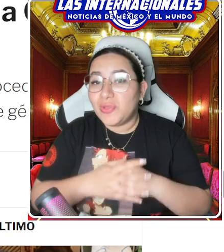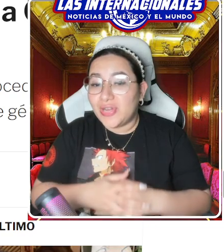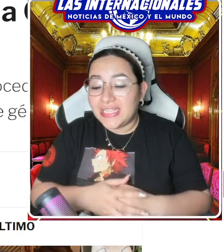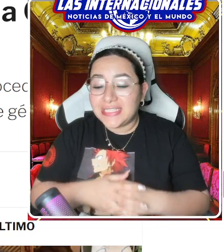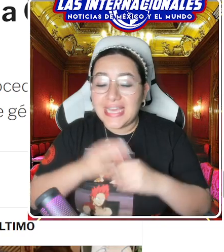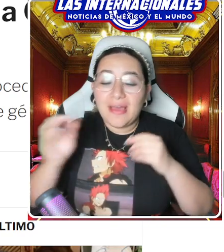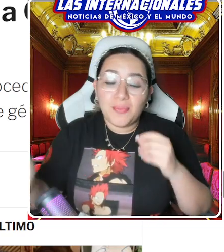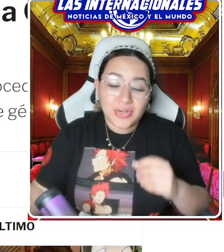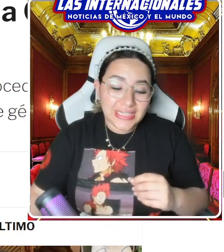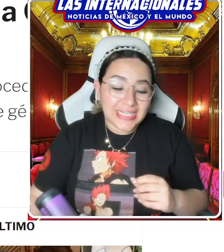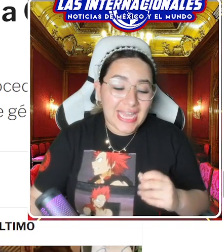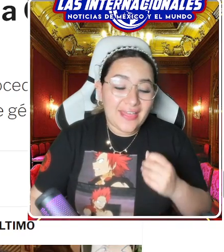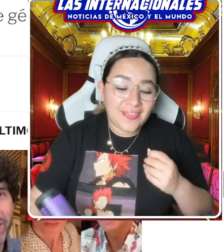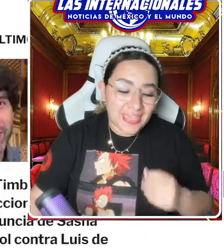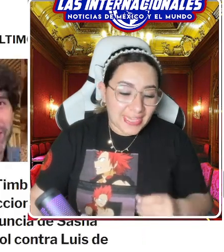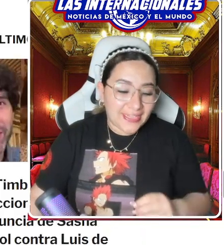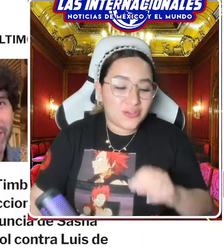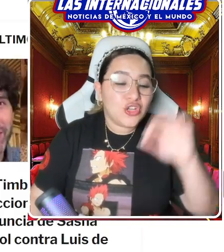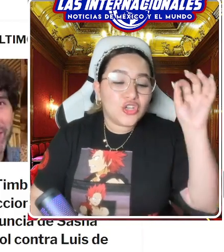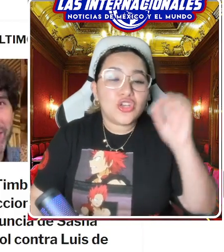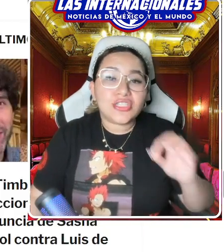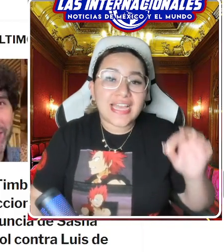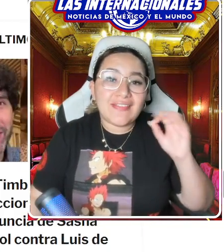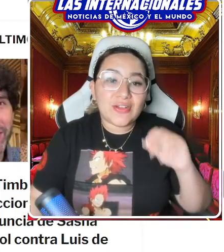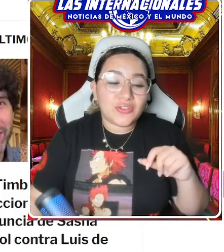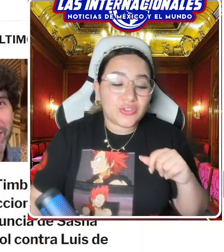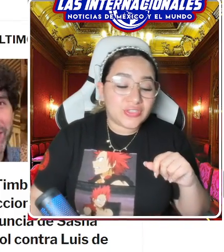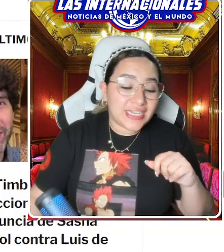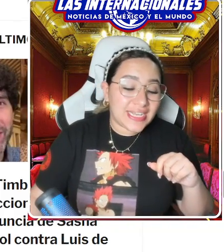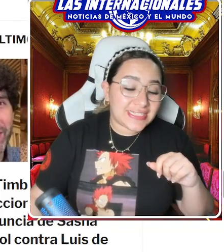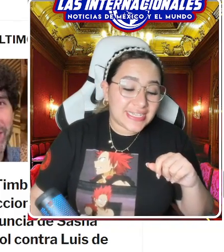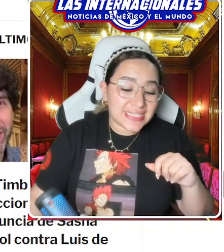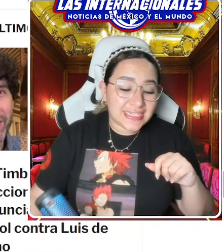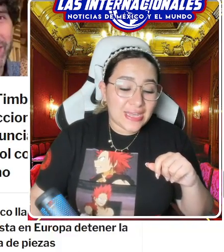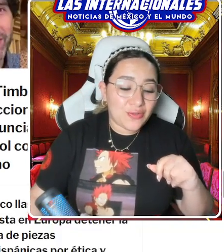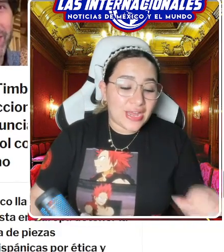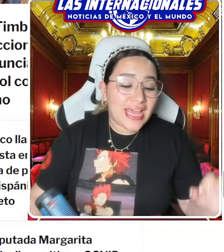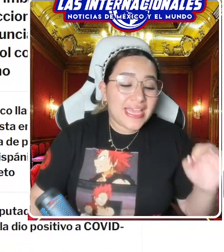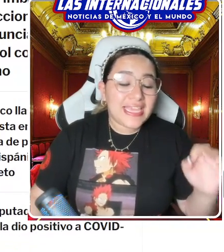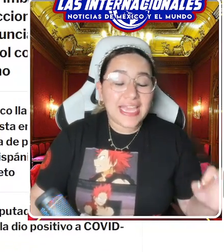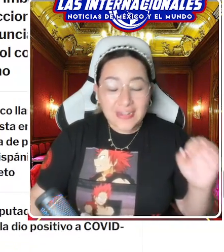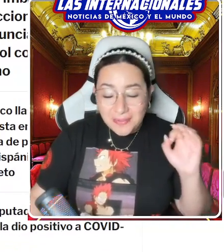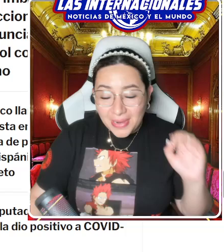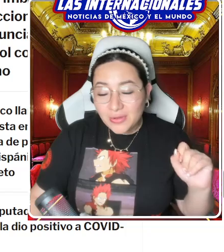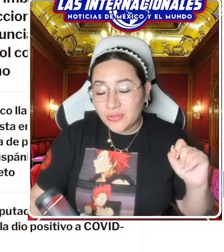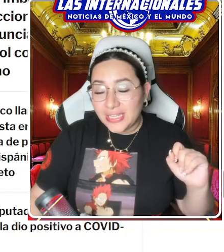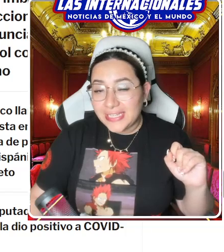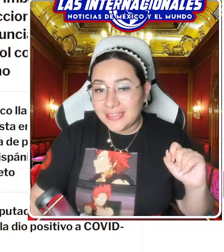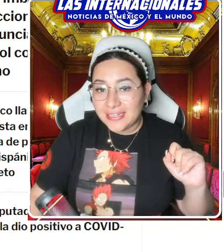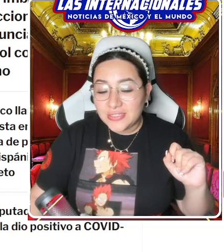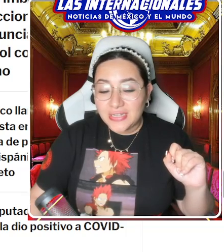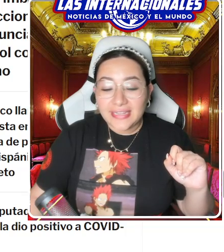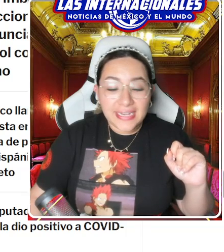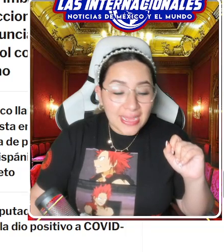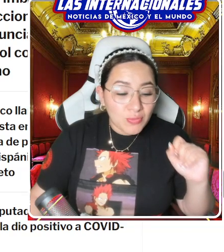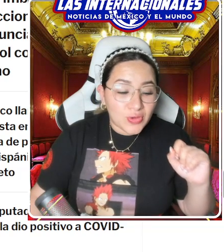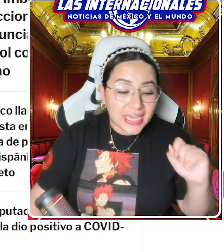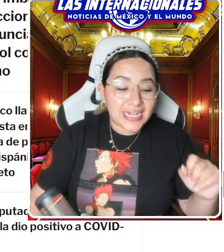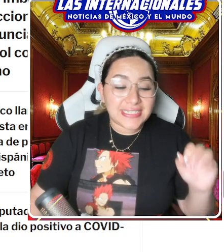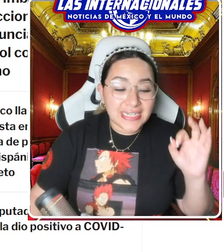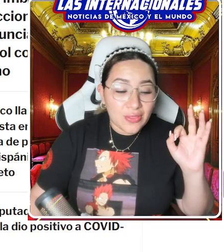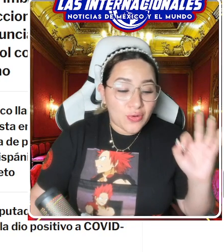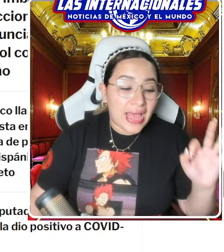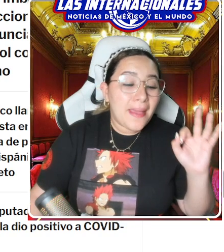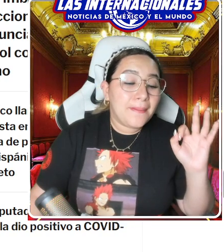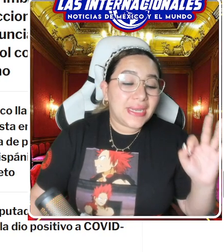por violencia política de género. No se anda con tonterías esta senadora, y en el marco del Día Internacional de la